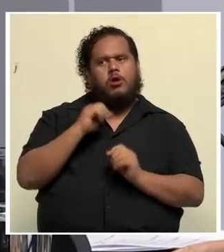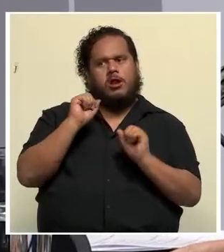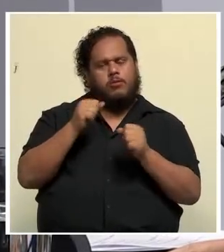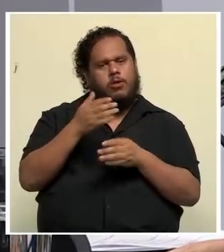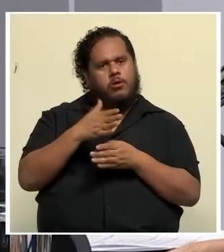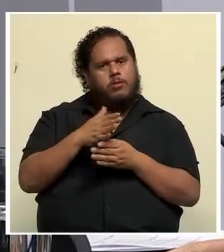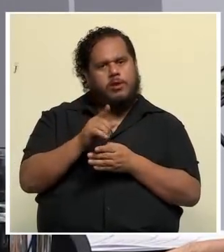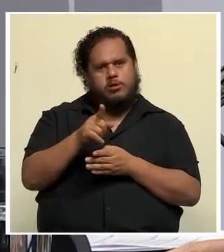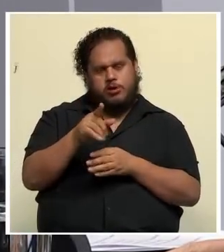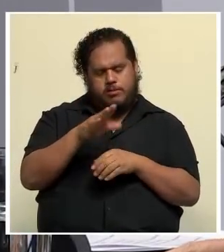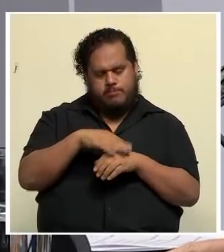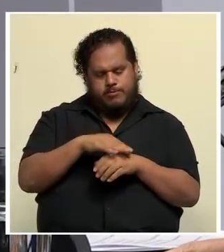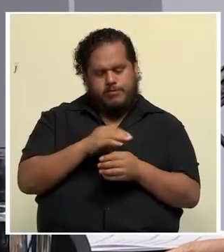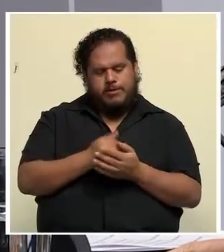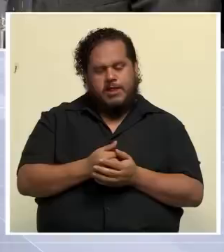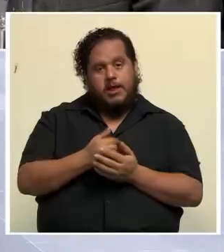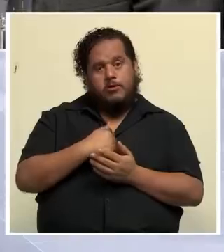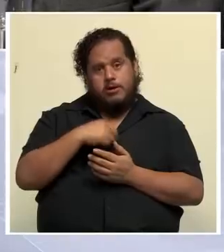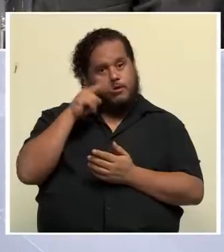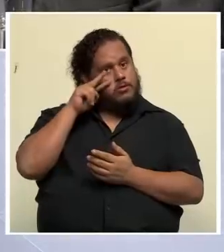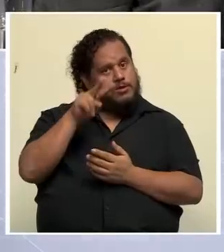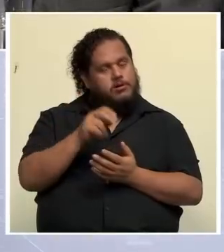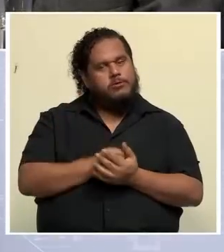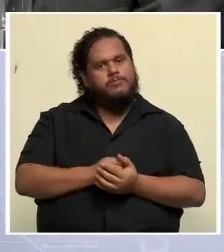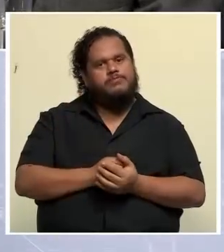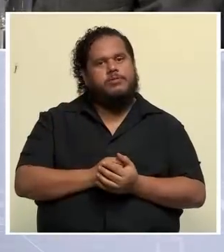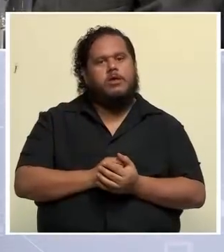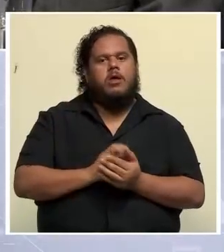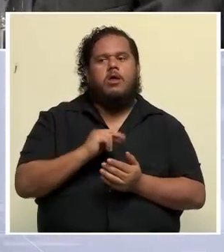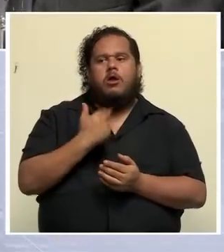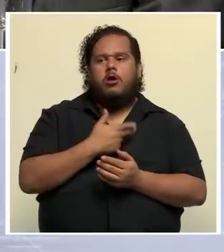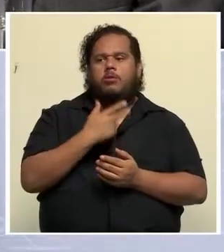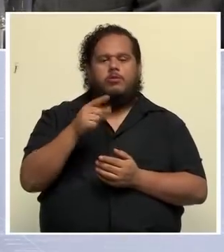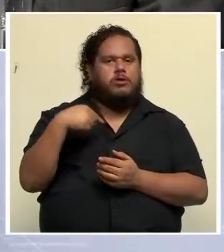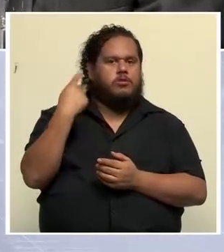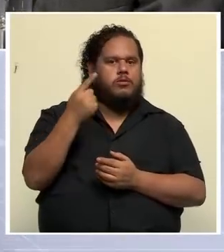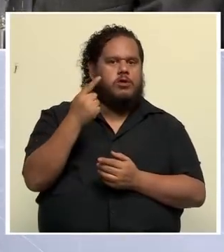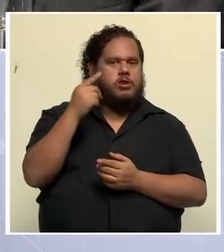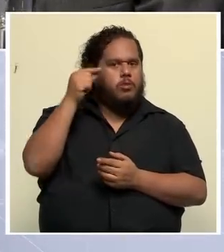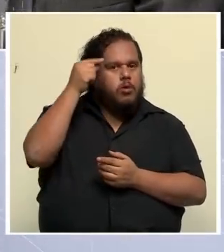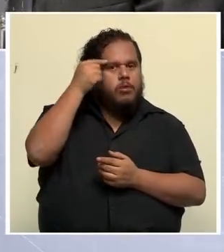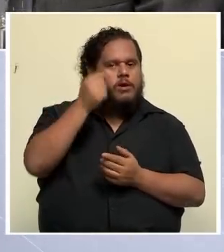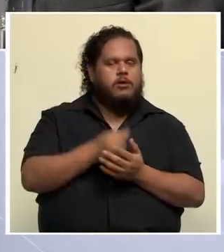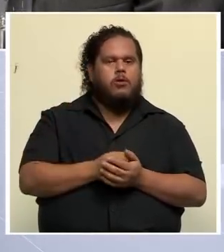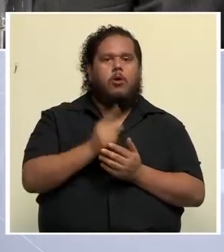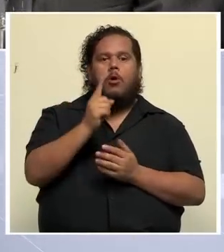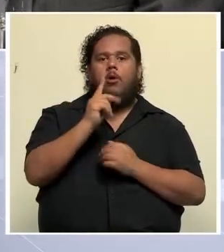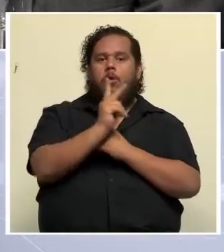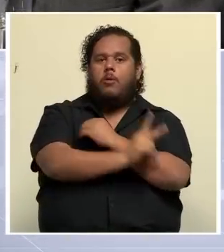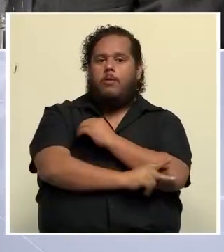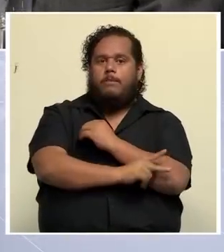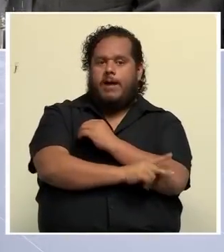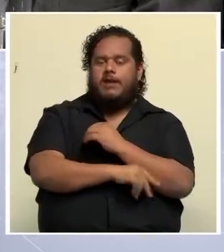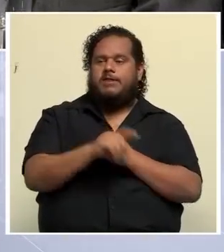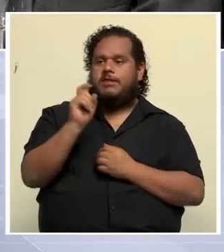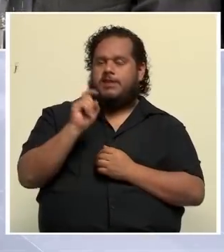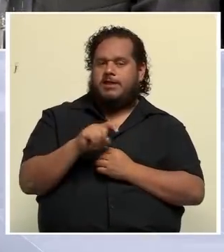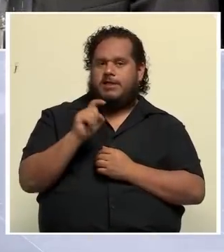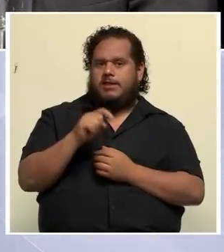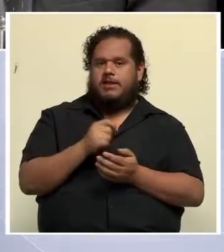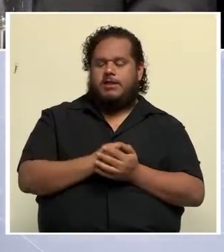lo permite, que yo visiono como nuestro próximo gobierno. Un país